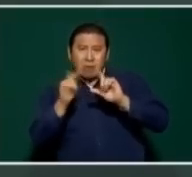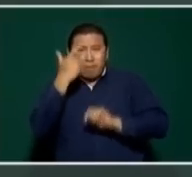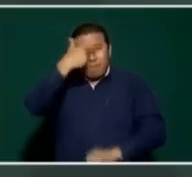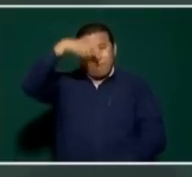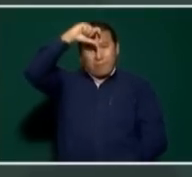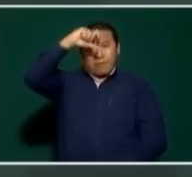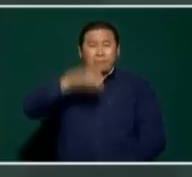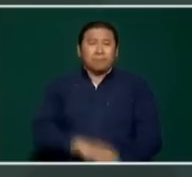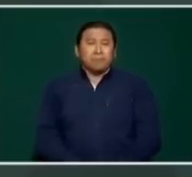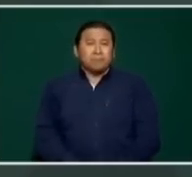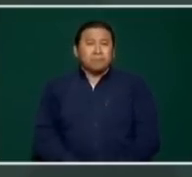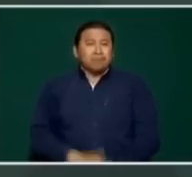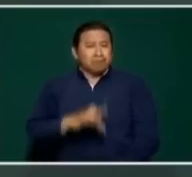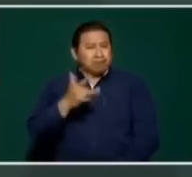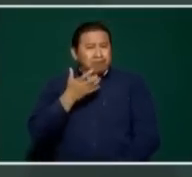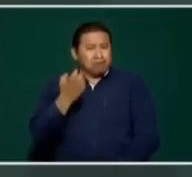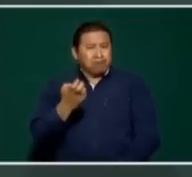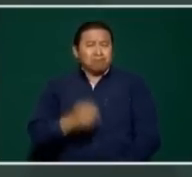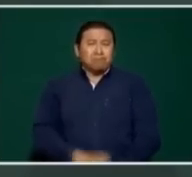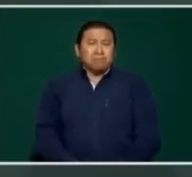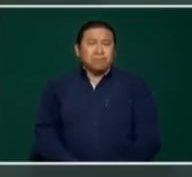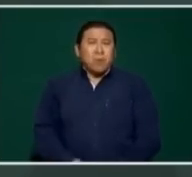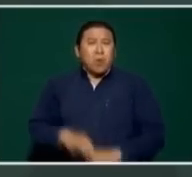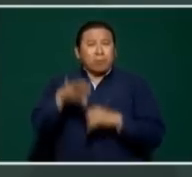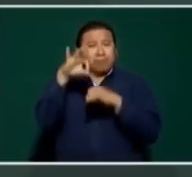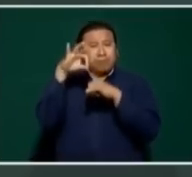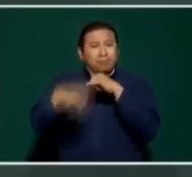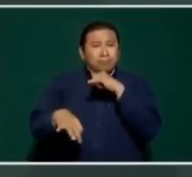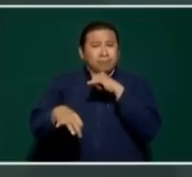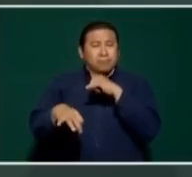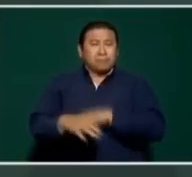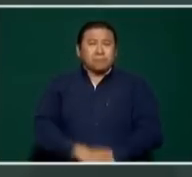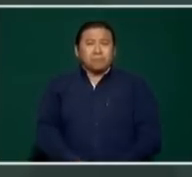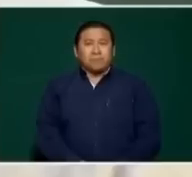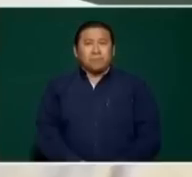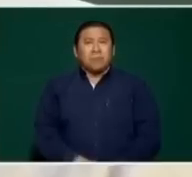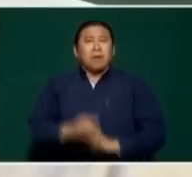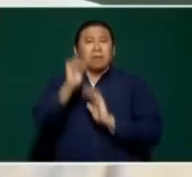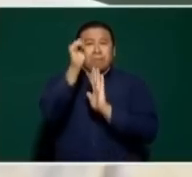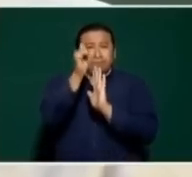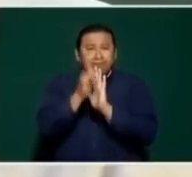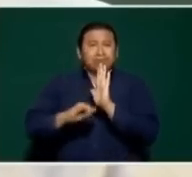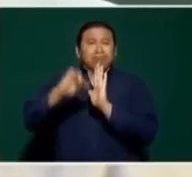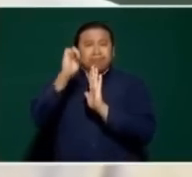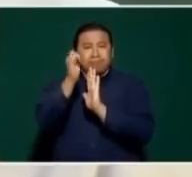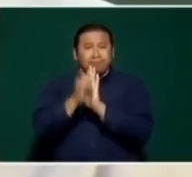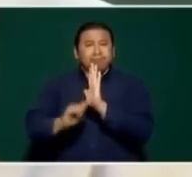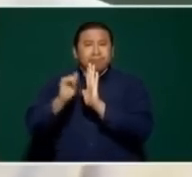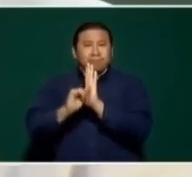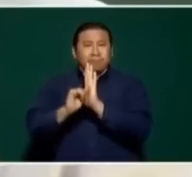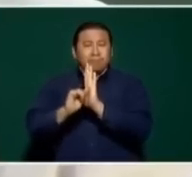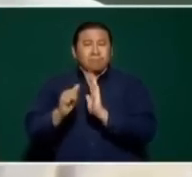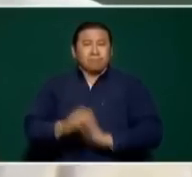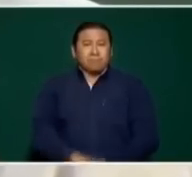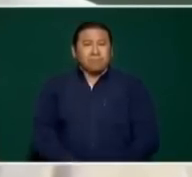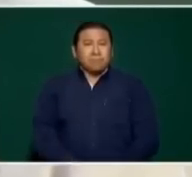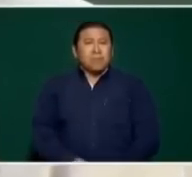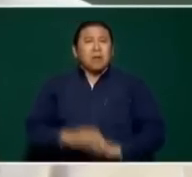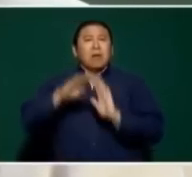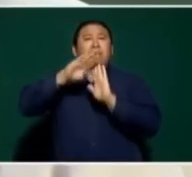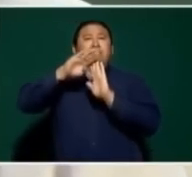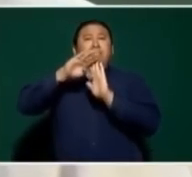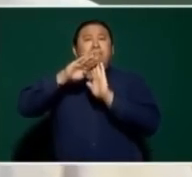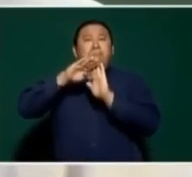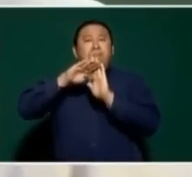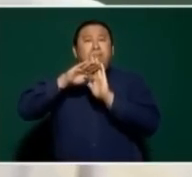Marina, en el sentido que en los últimos meses ha ido